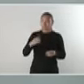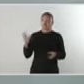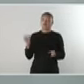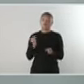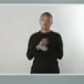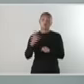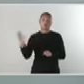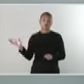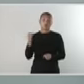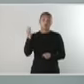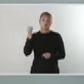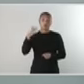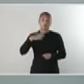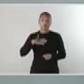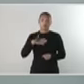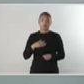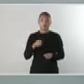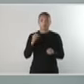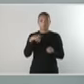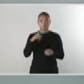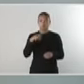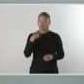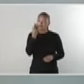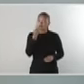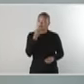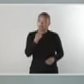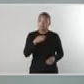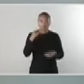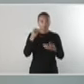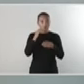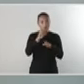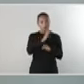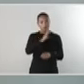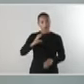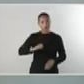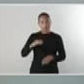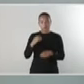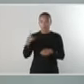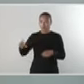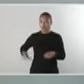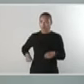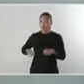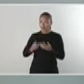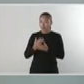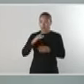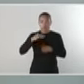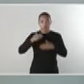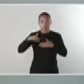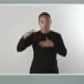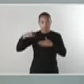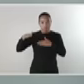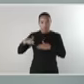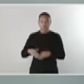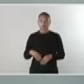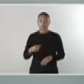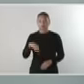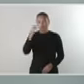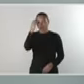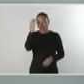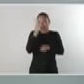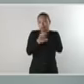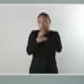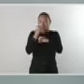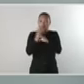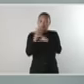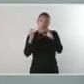estos de que se van se van la segunda cosa es que estos bueno la tercera